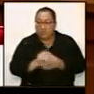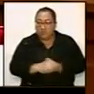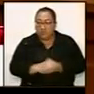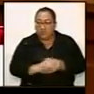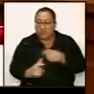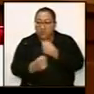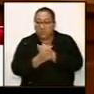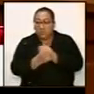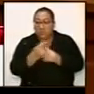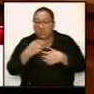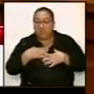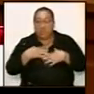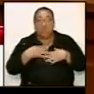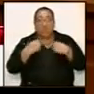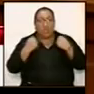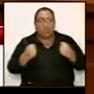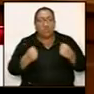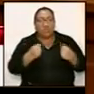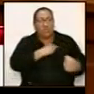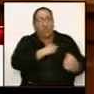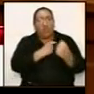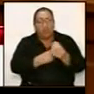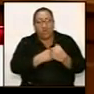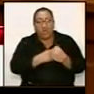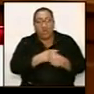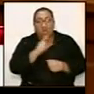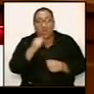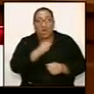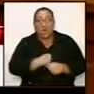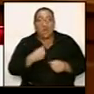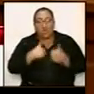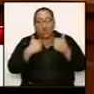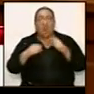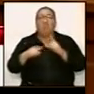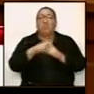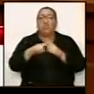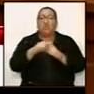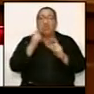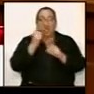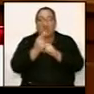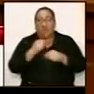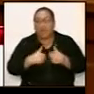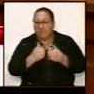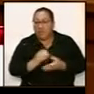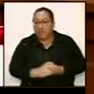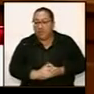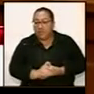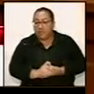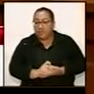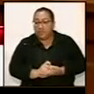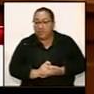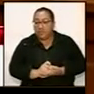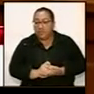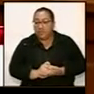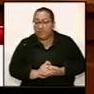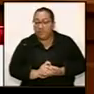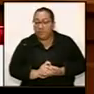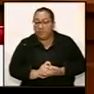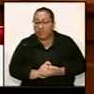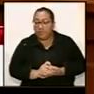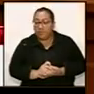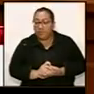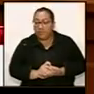enseña a tener espíritu de lucha, coraje y una actitud optimista hacia la vida. Enfoquémonos entonces en